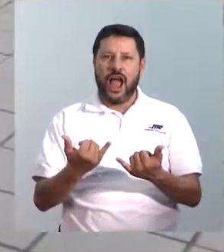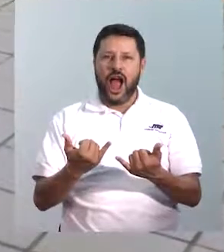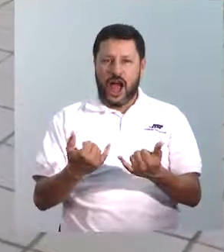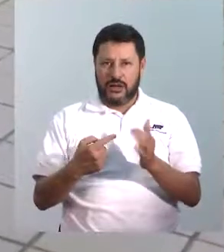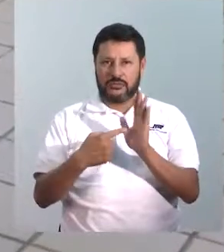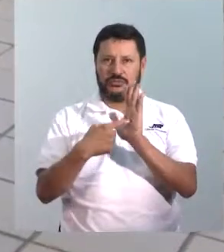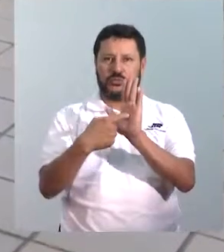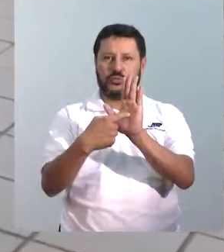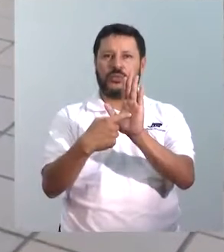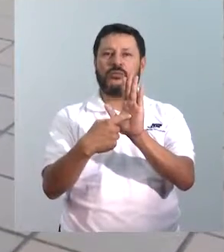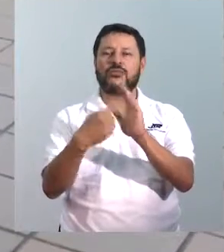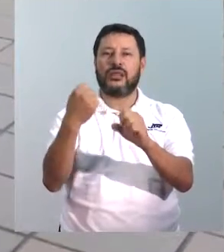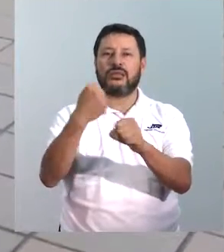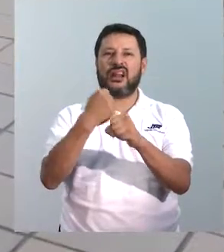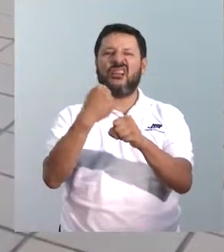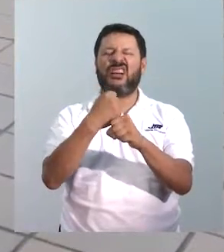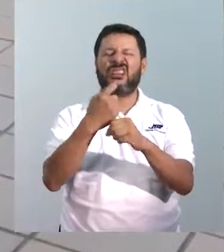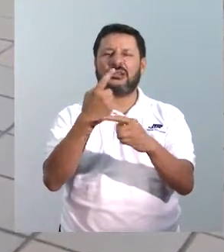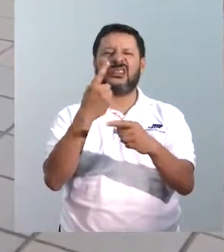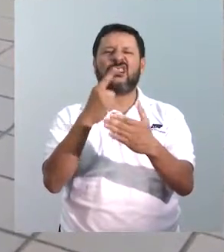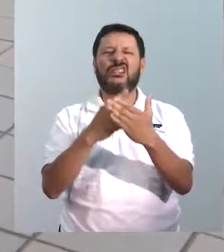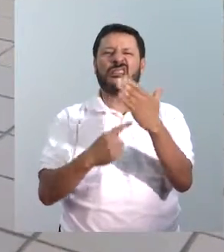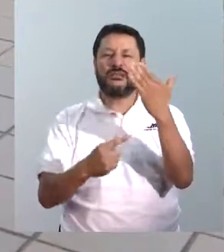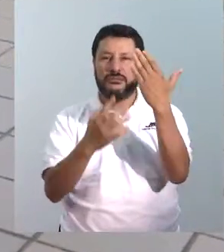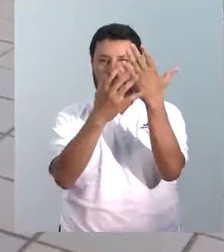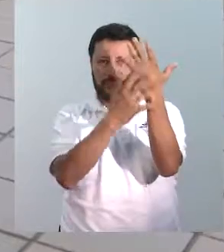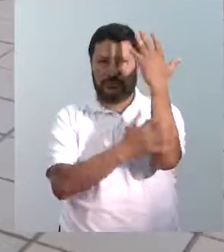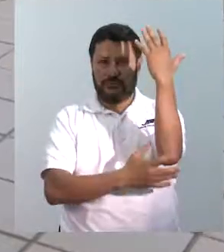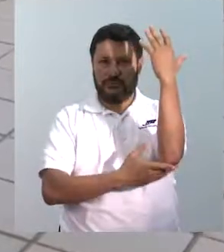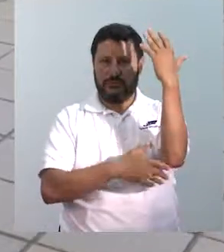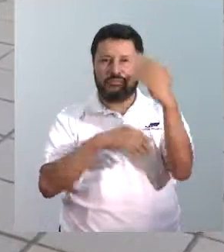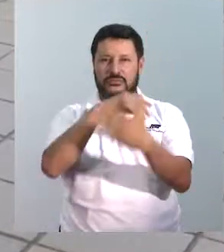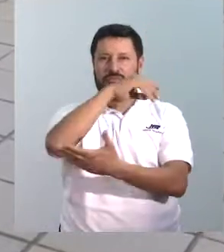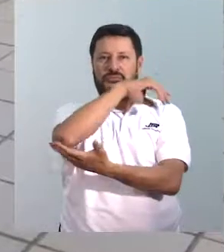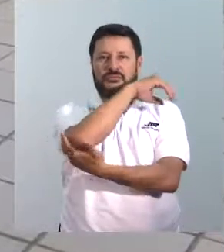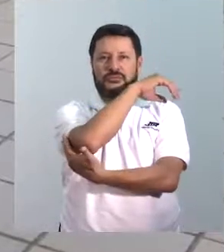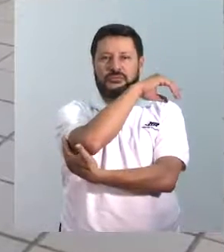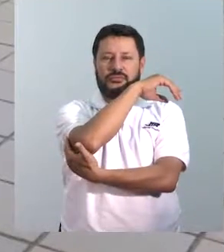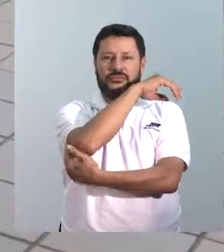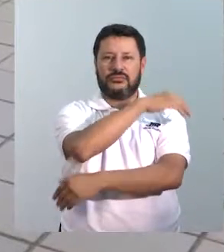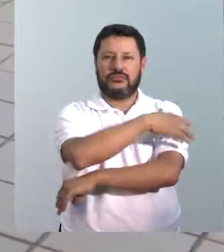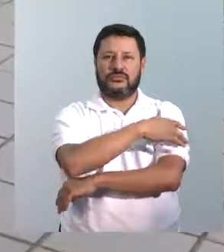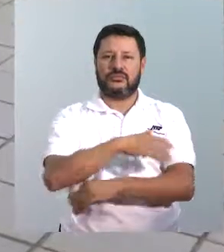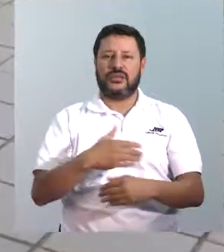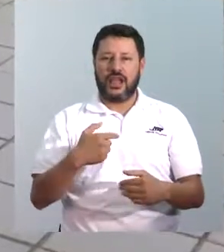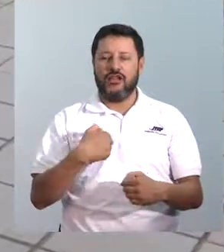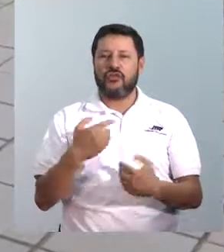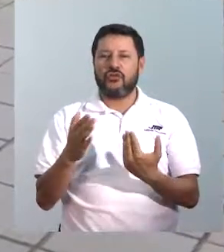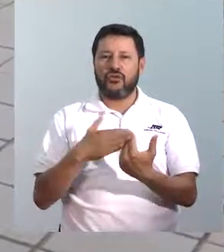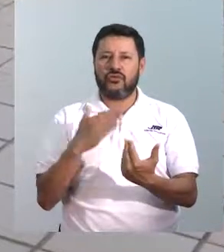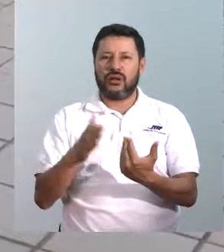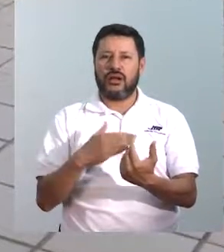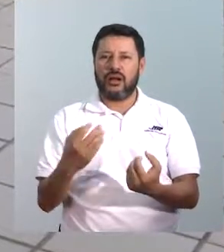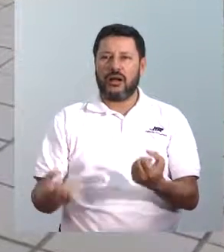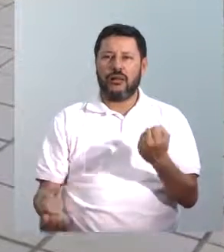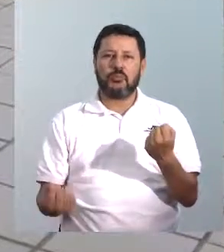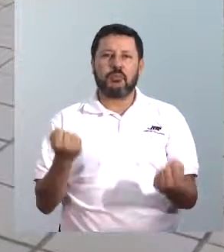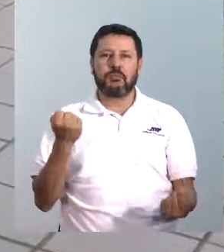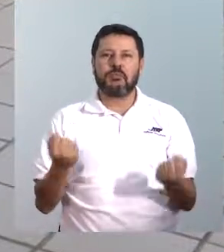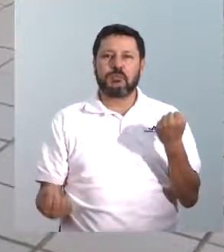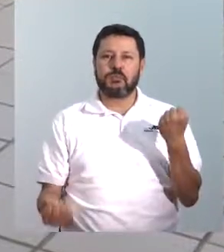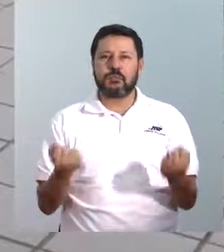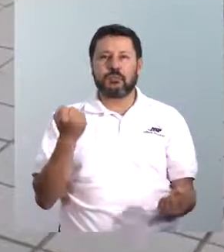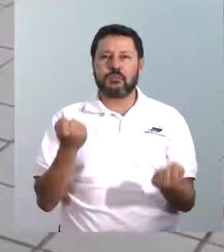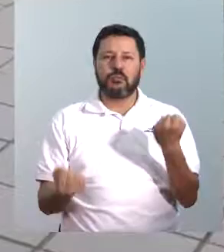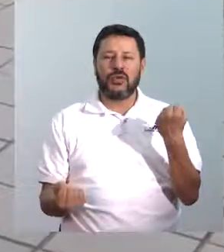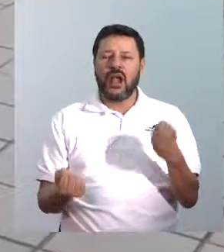En este momento vamos a hacer un trabajito de brazos que nos va a permitir trabajar lo que es los bíceps. Yo tengo la facilidad de tener las mancuernas,